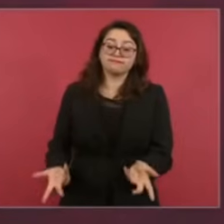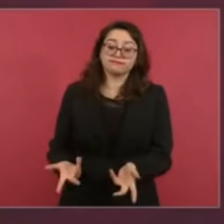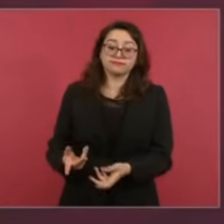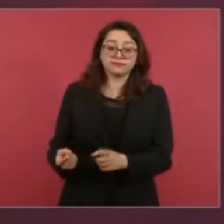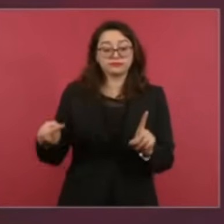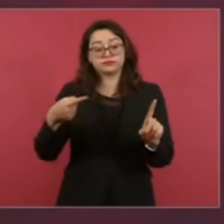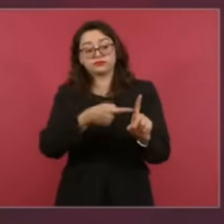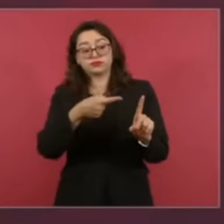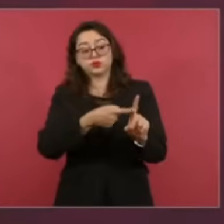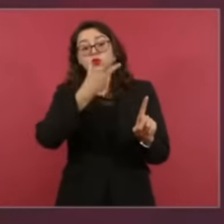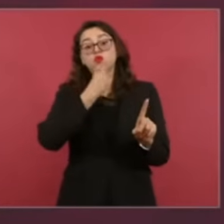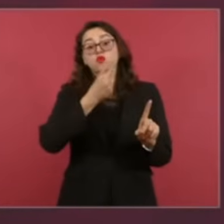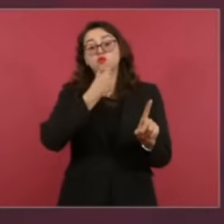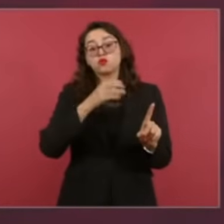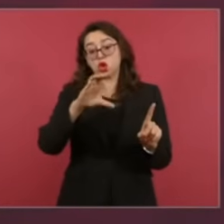a Luis Donaldo Colosio